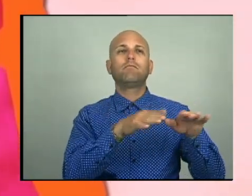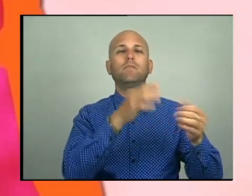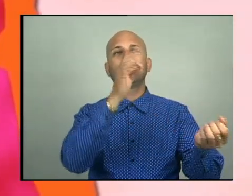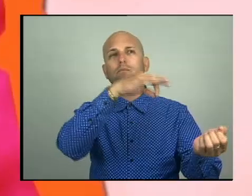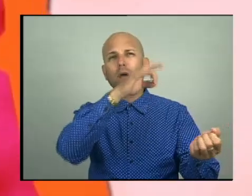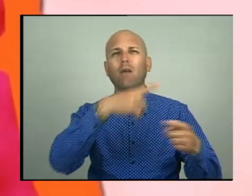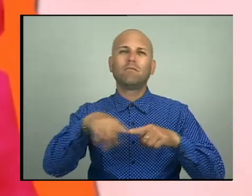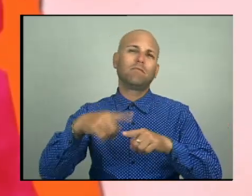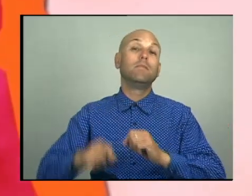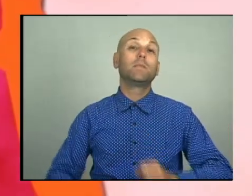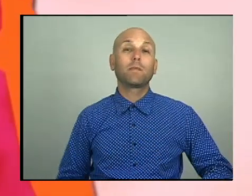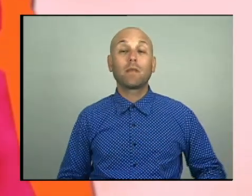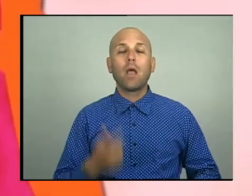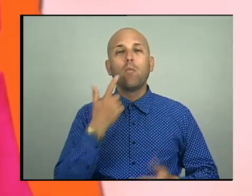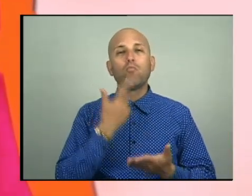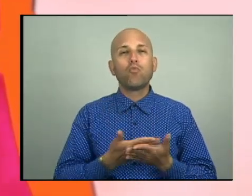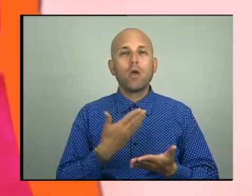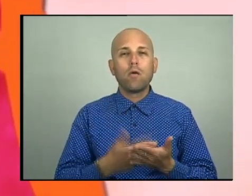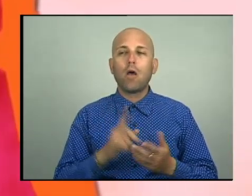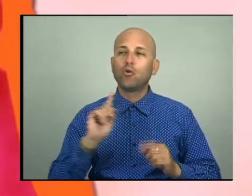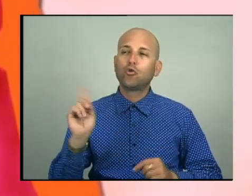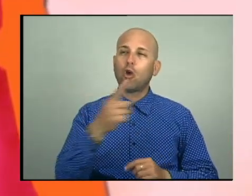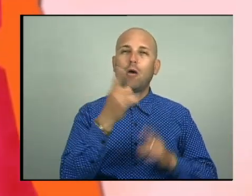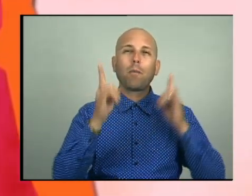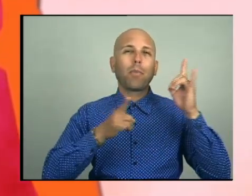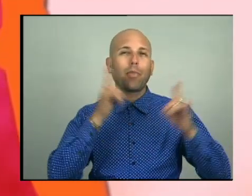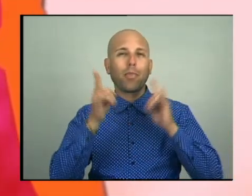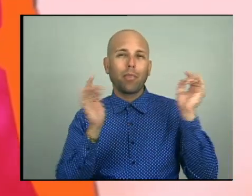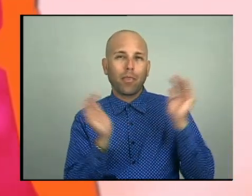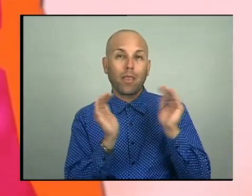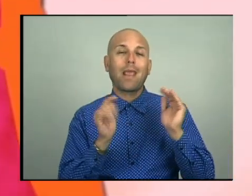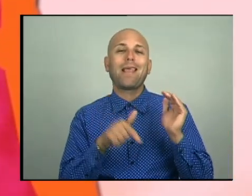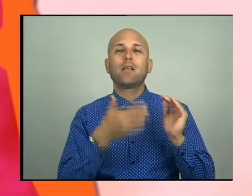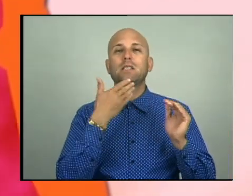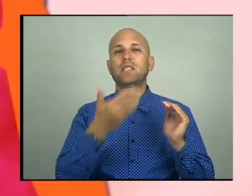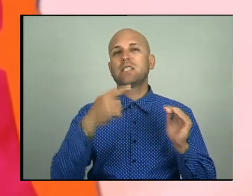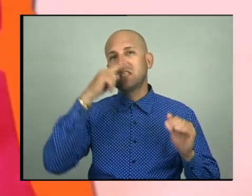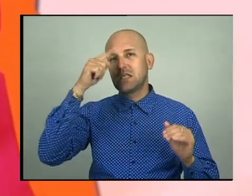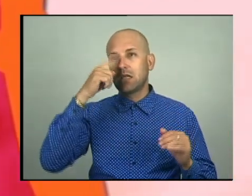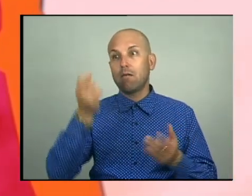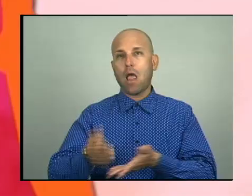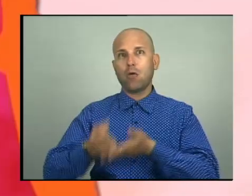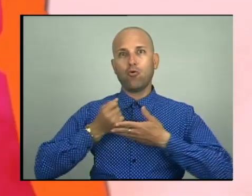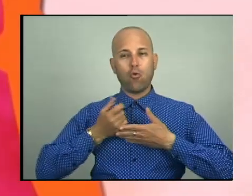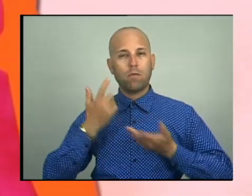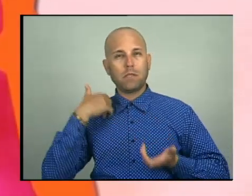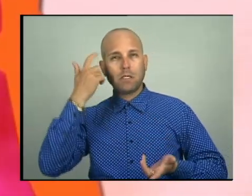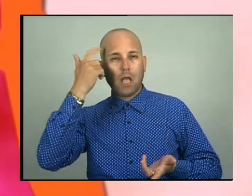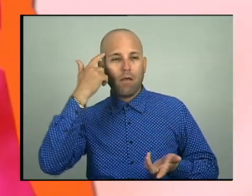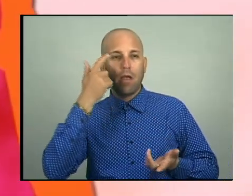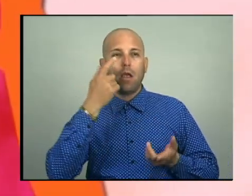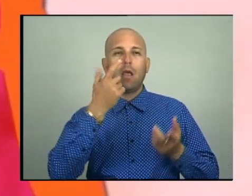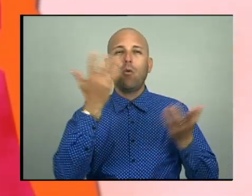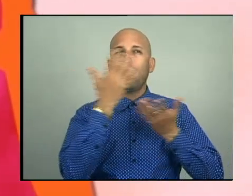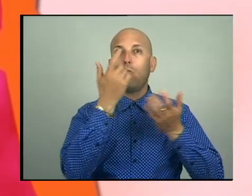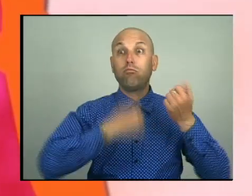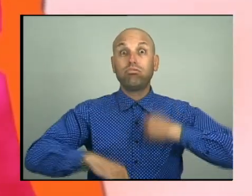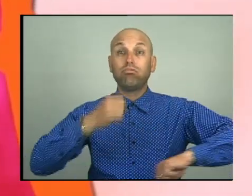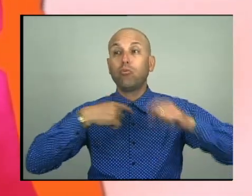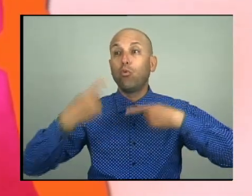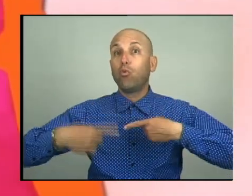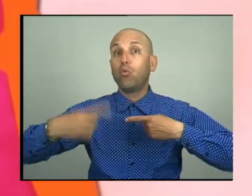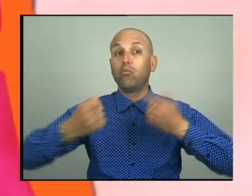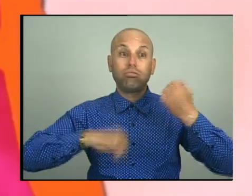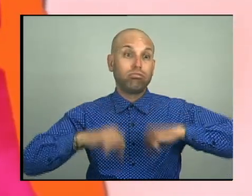les hace a los recién nacidos es una herramienta que puede identificar algunos de estos bebés para que puedan